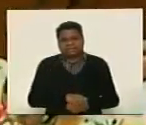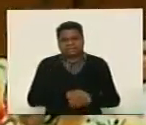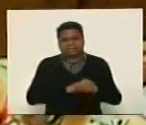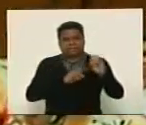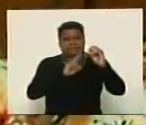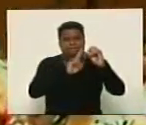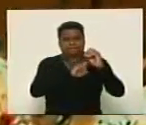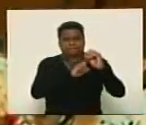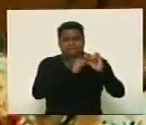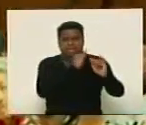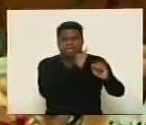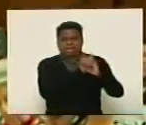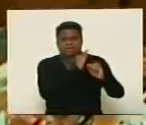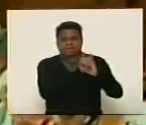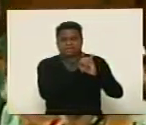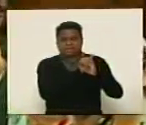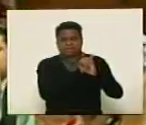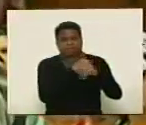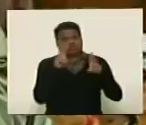Petro, de este criptoactivo.